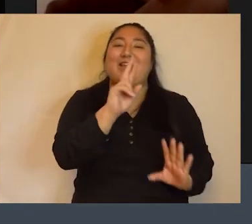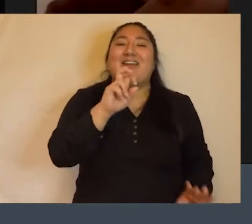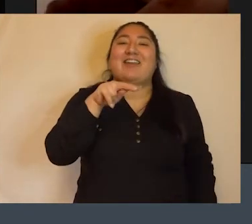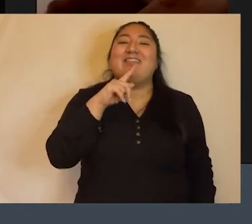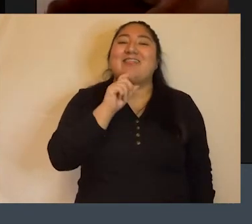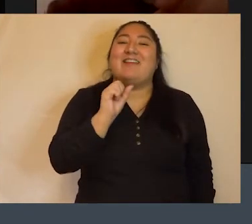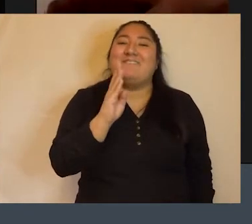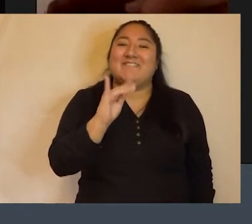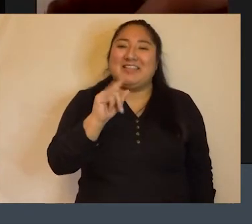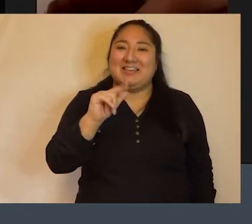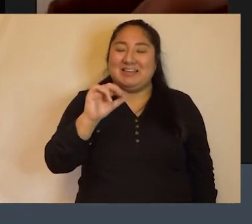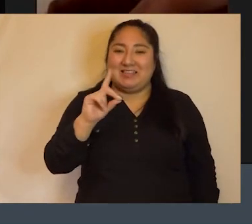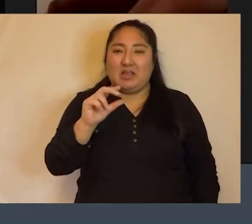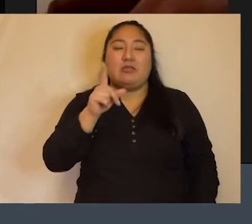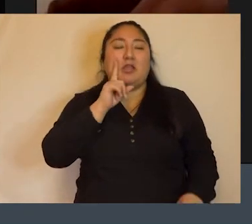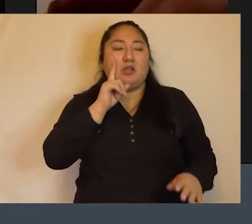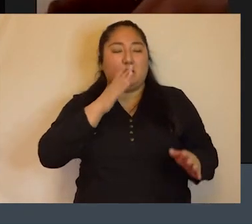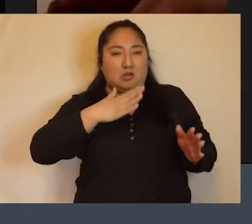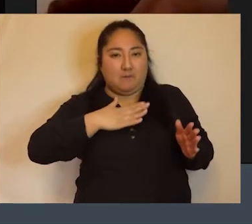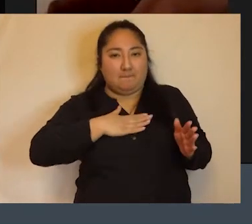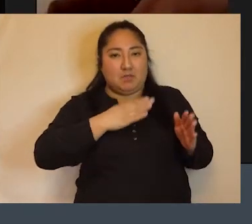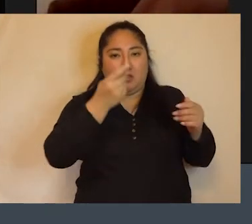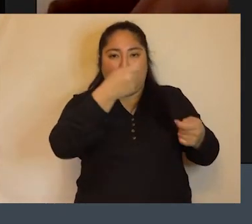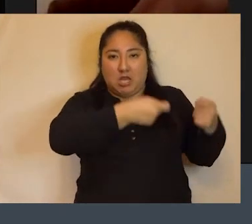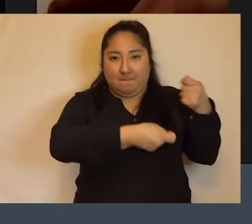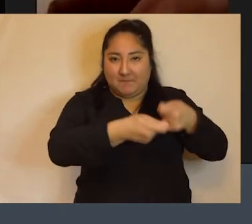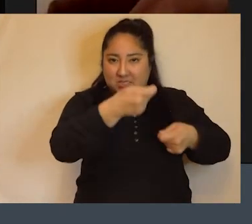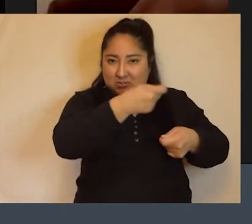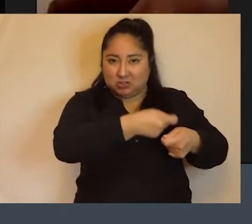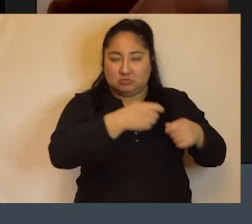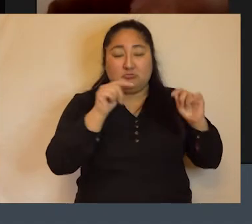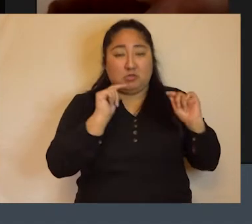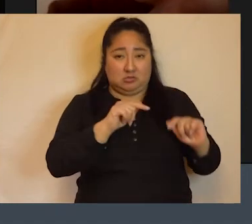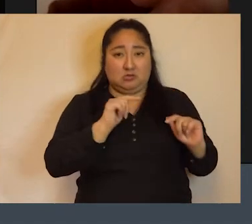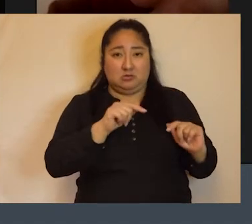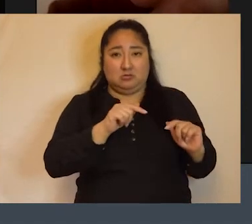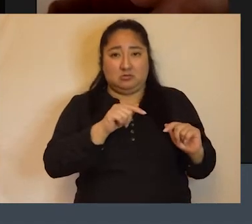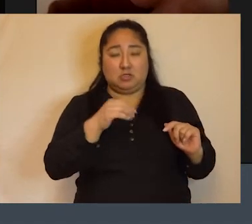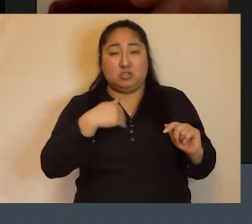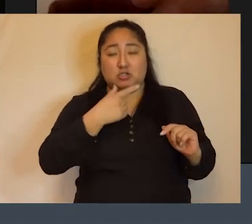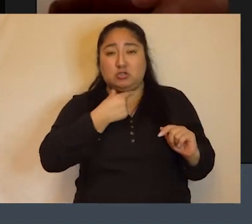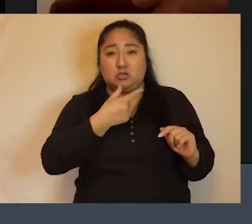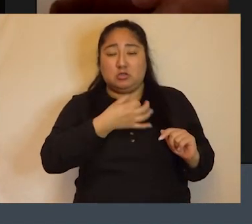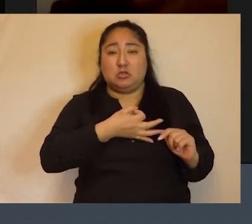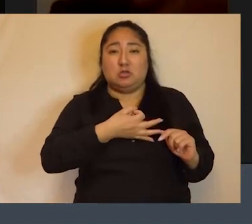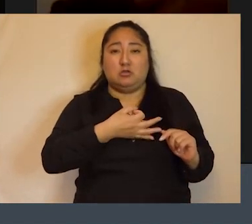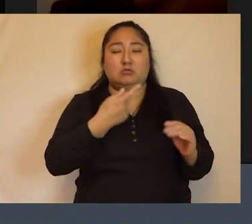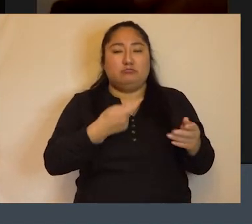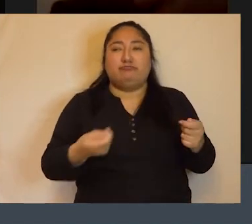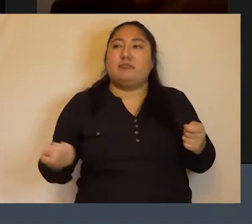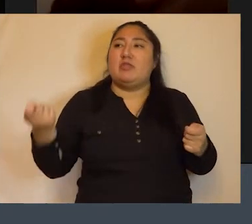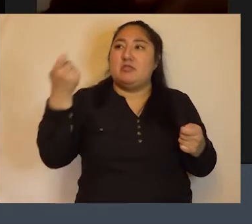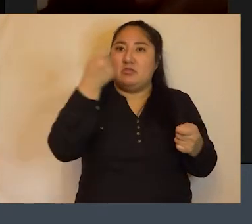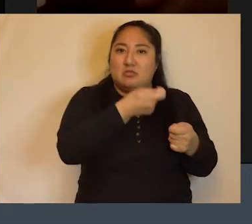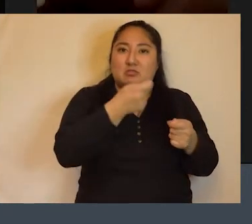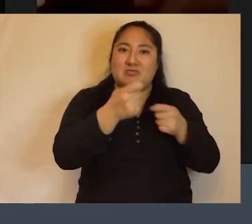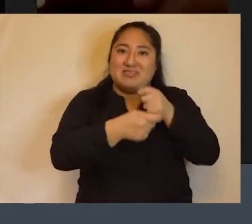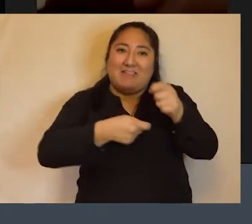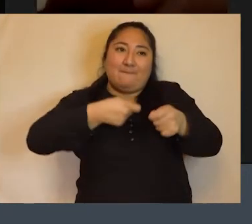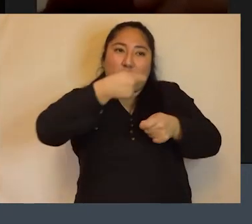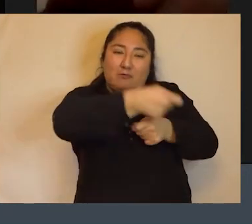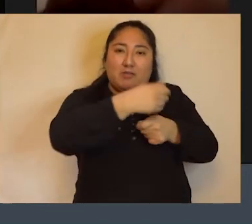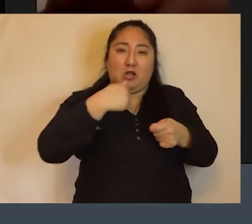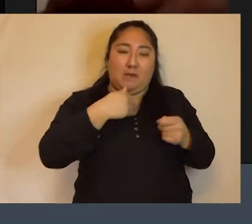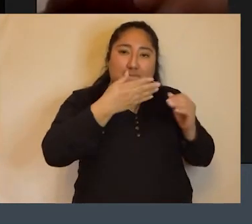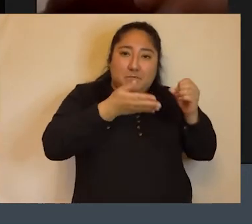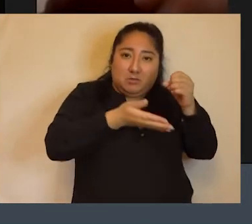de cuál es la rentabilidad promedio que están teniendo mis inversiones. Entonces, ahí si efectivamente yo quiero reponer después mis fondos